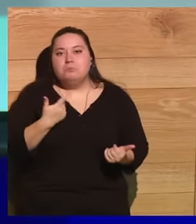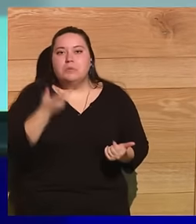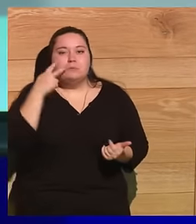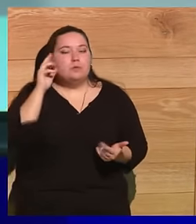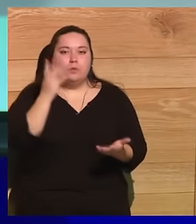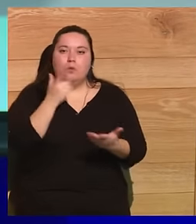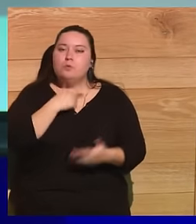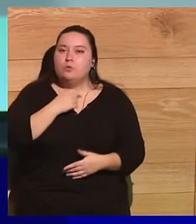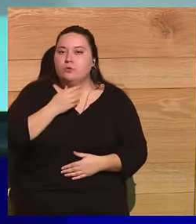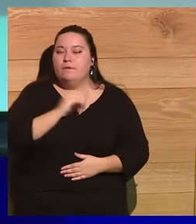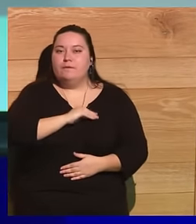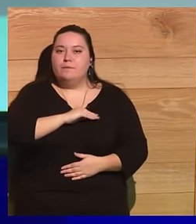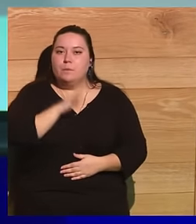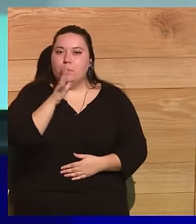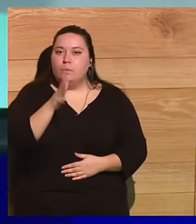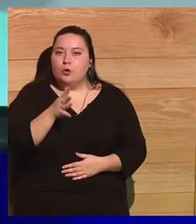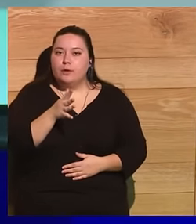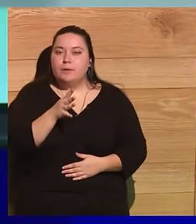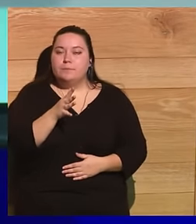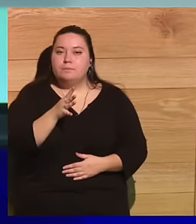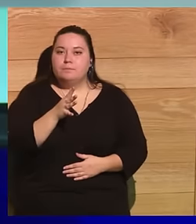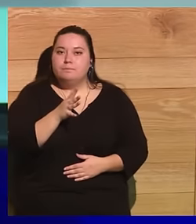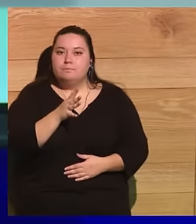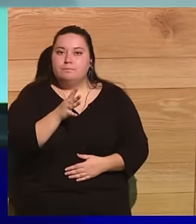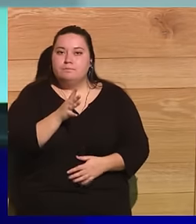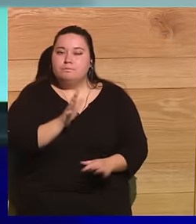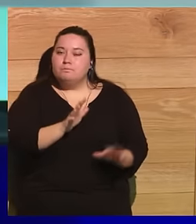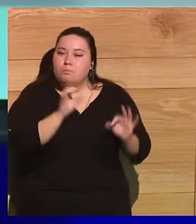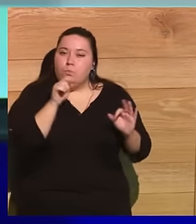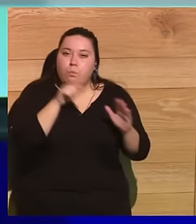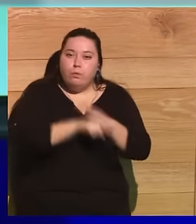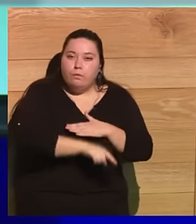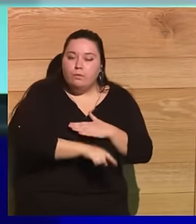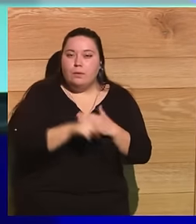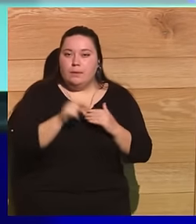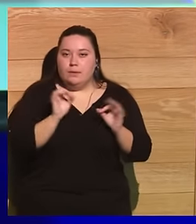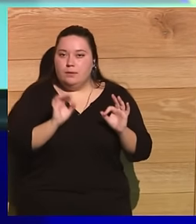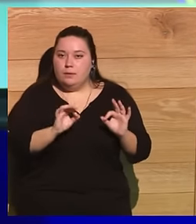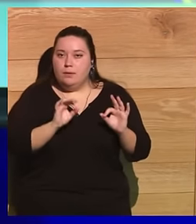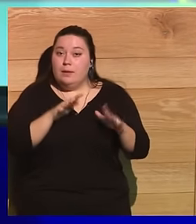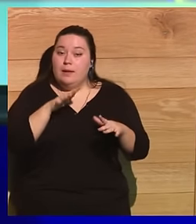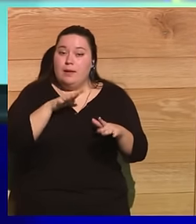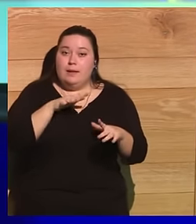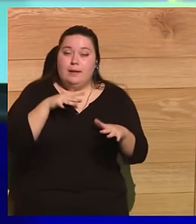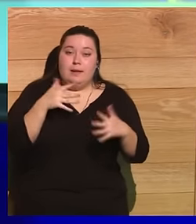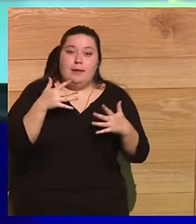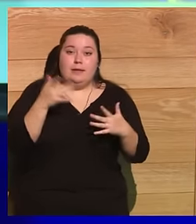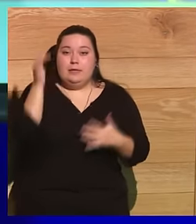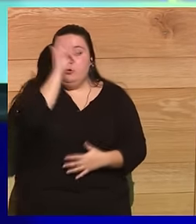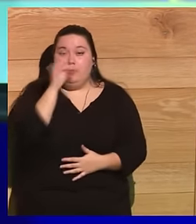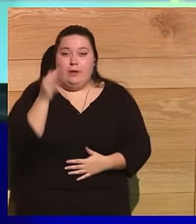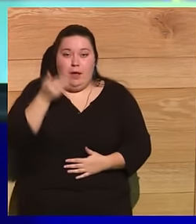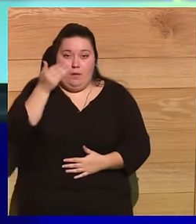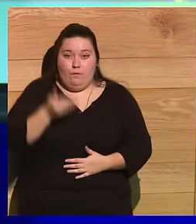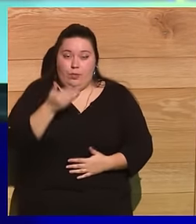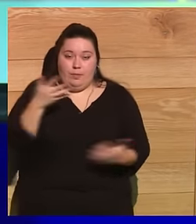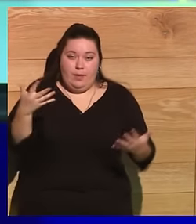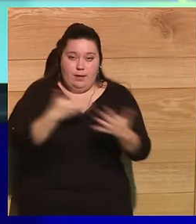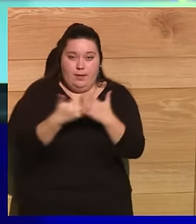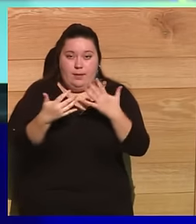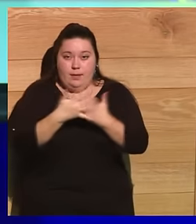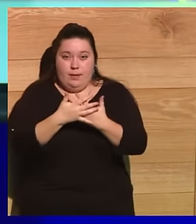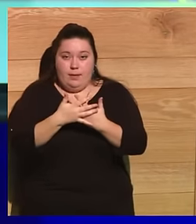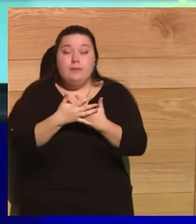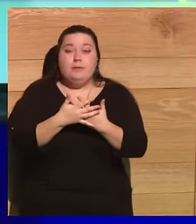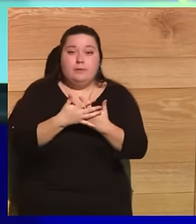Creo que en esencia es, no sé, esta mezcla de una teoría fundamental, de un